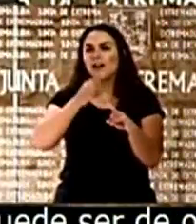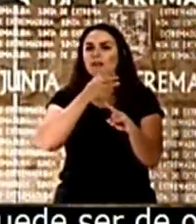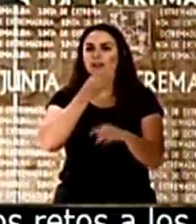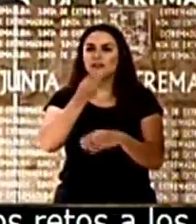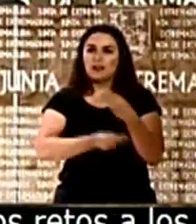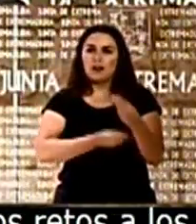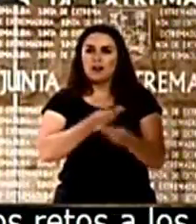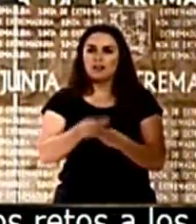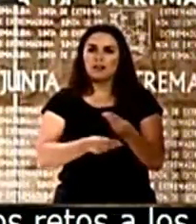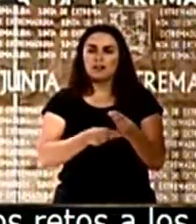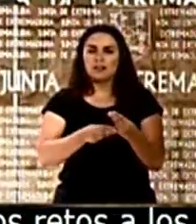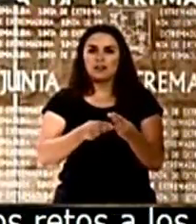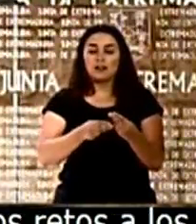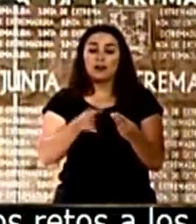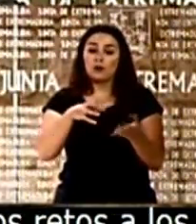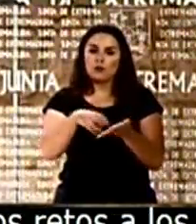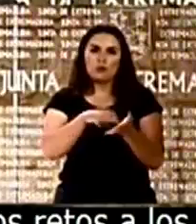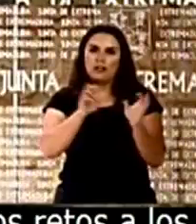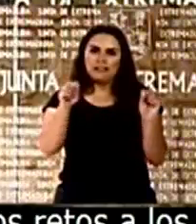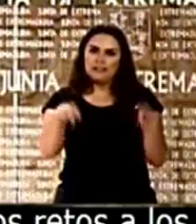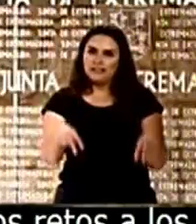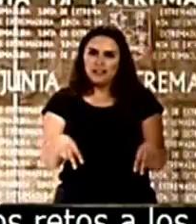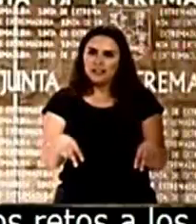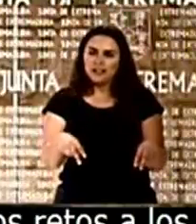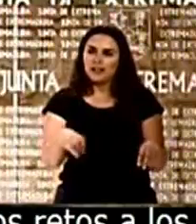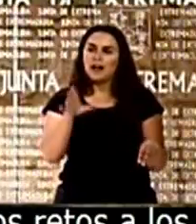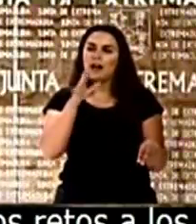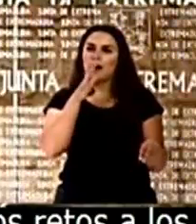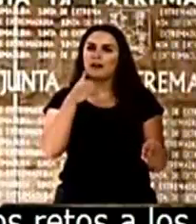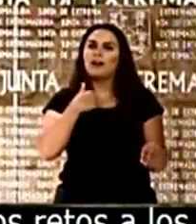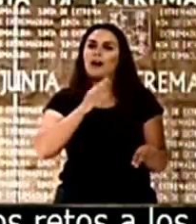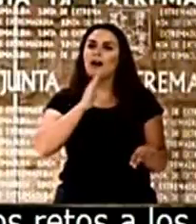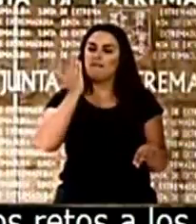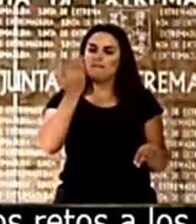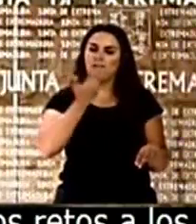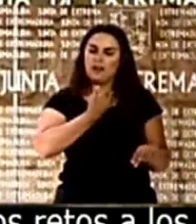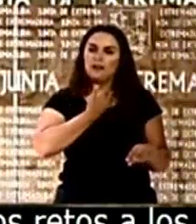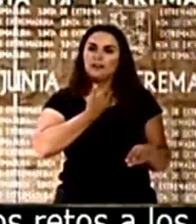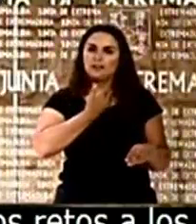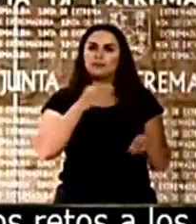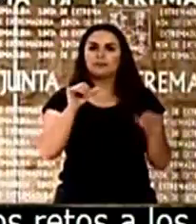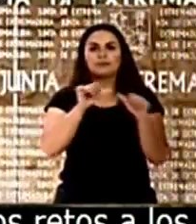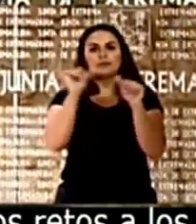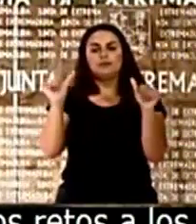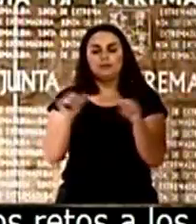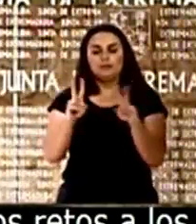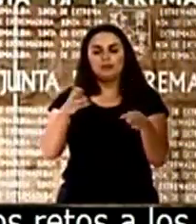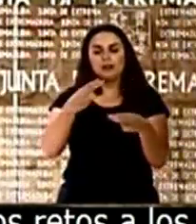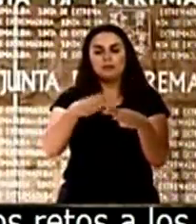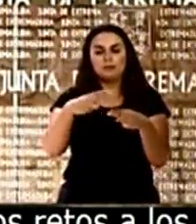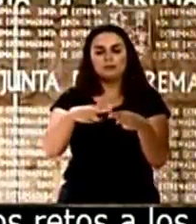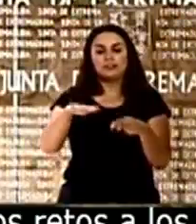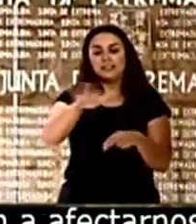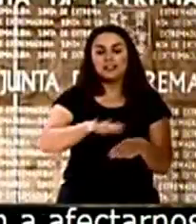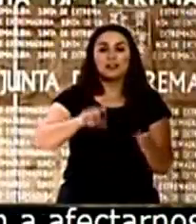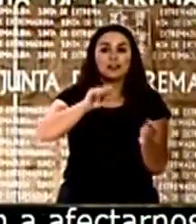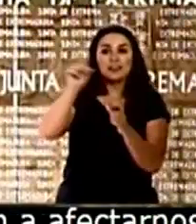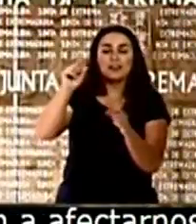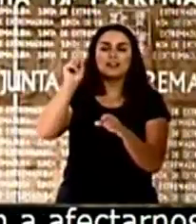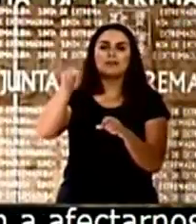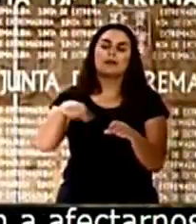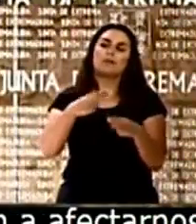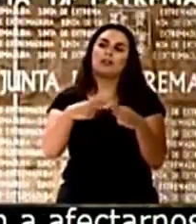se enfrenta el planeta, que sin duda ninguna van a afectarnos de manera inexorable en las políticas demográficas, económicas y sociales